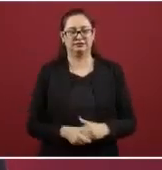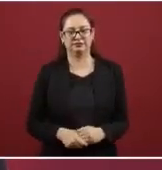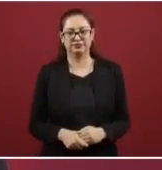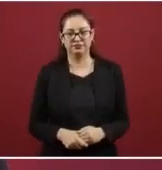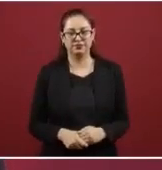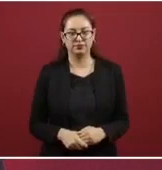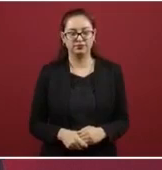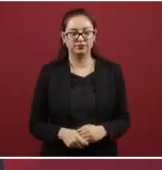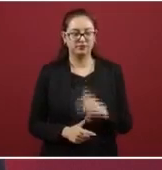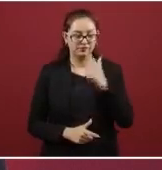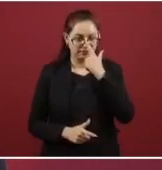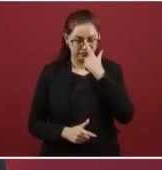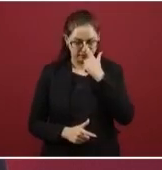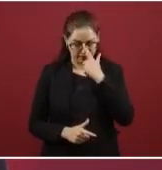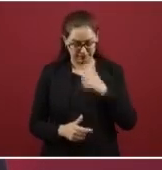Se podría